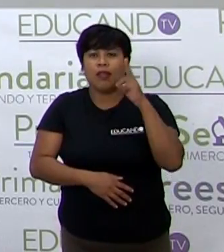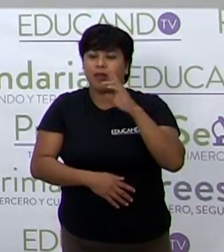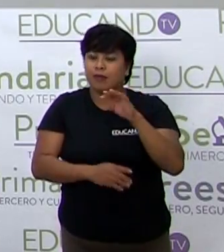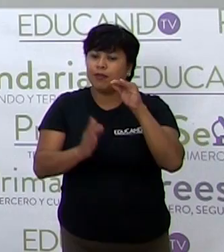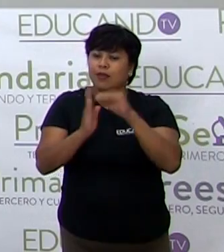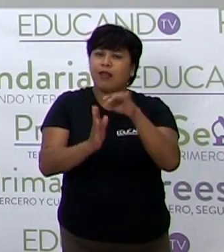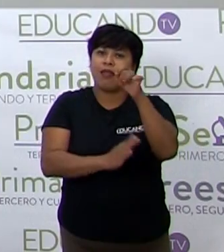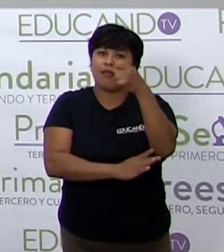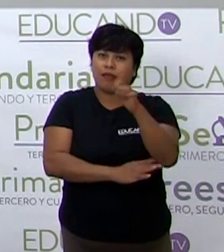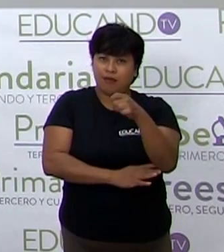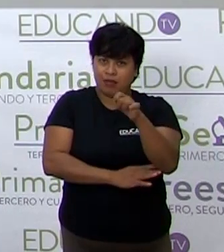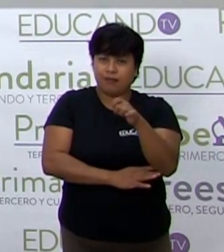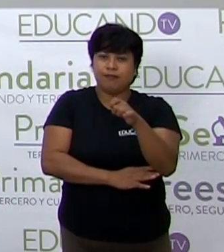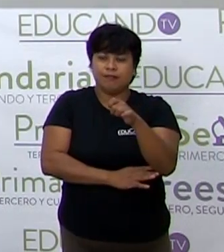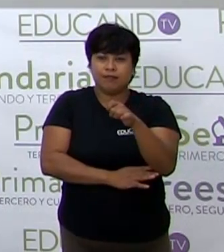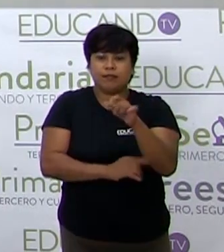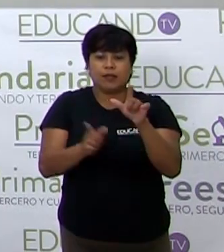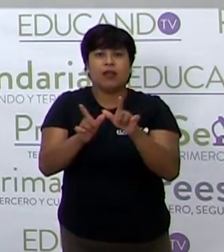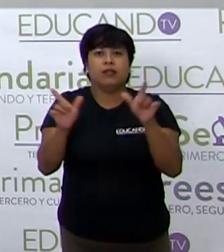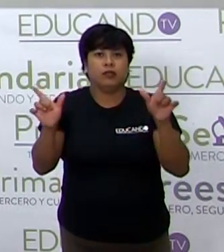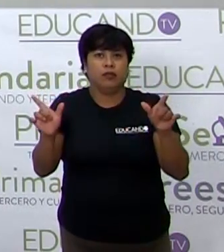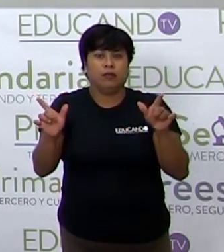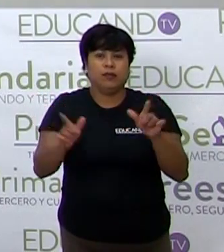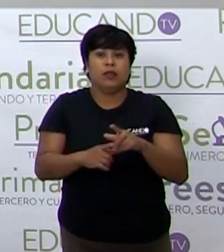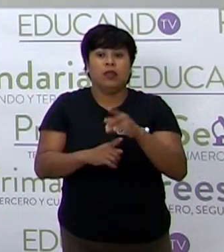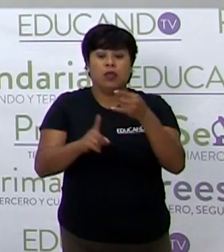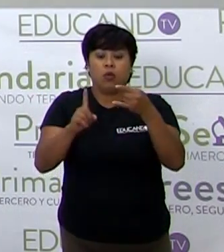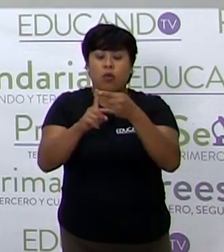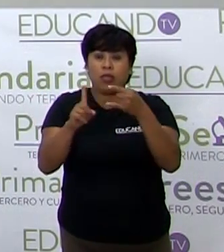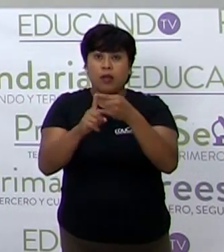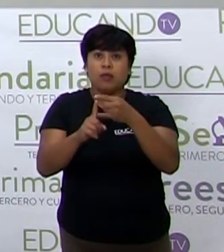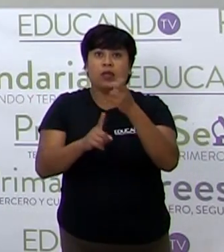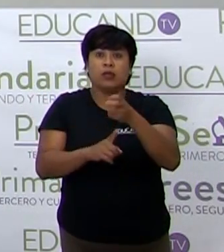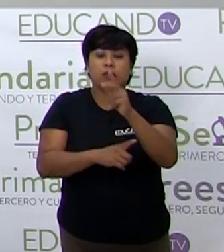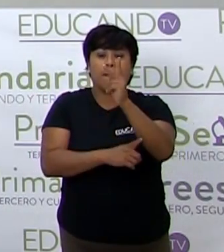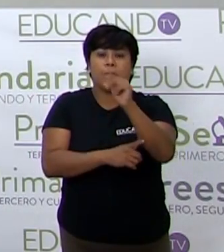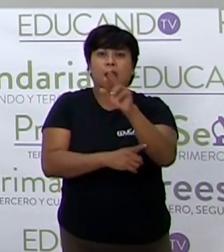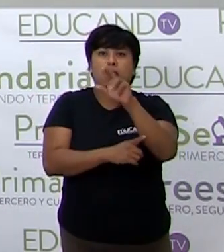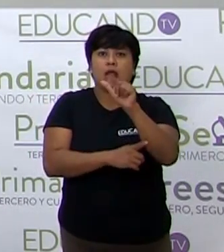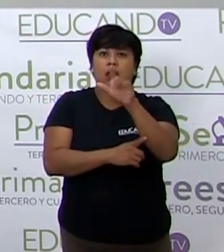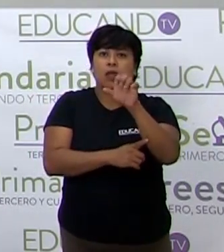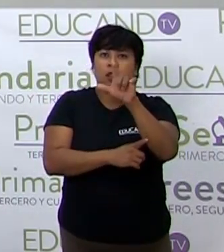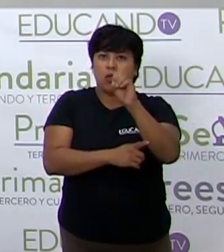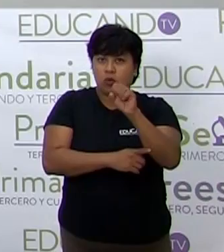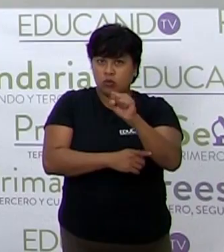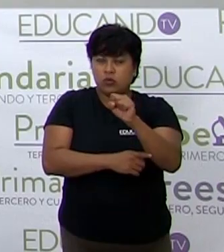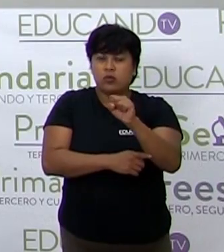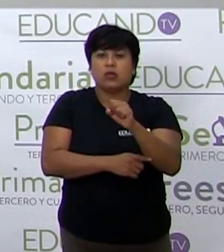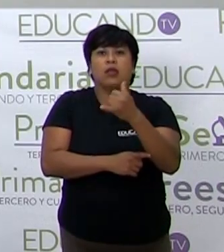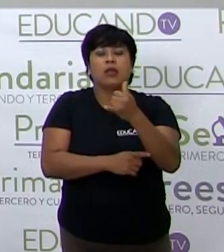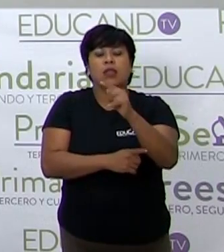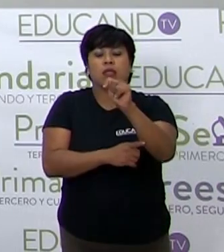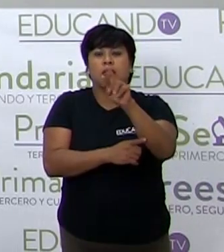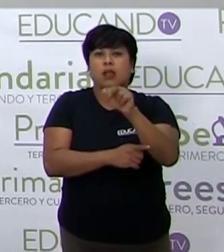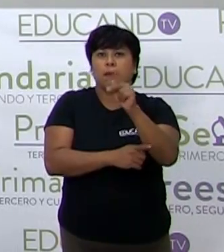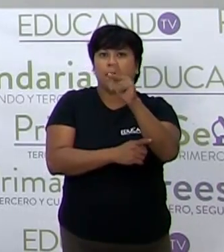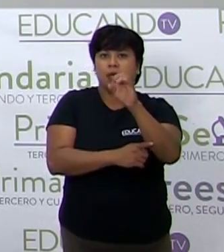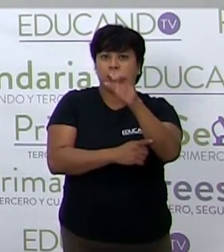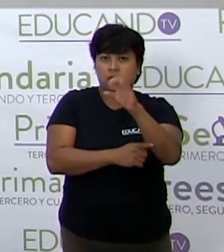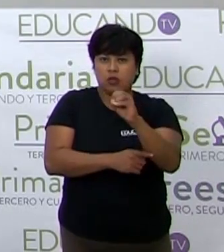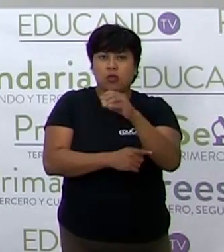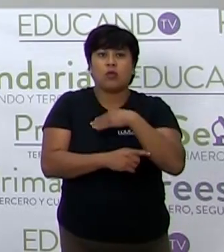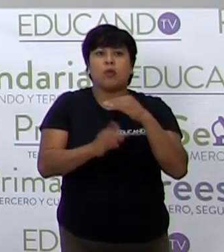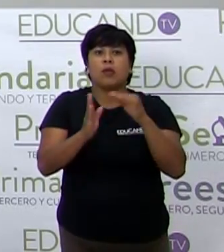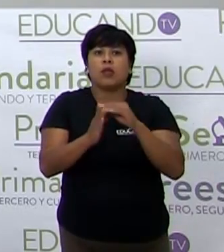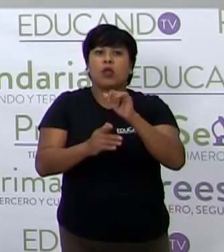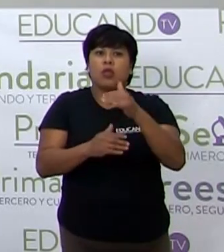llavecita. Listo. Entonces los cuadriláteros se clasifican en paralelogramos, en trapecios, y voy a poner una más adelante,